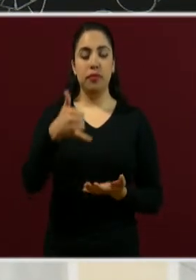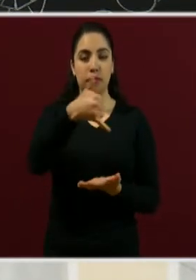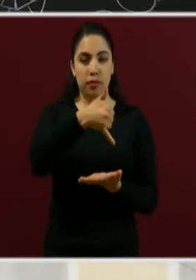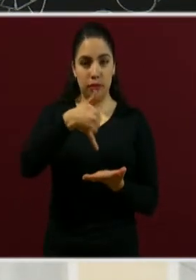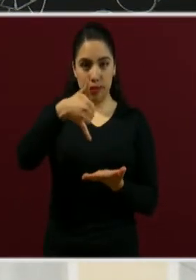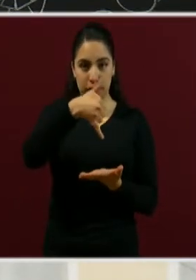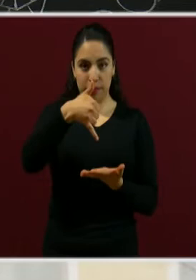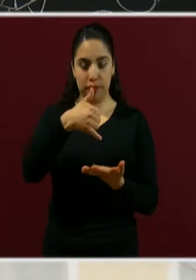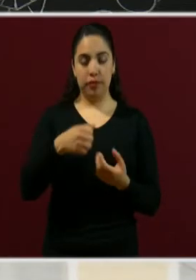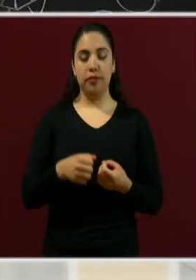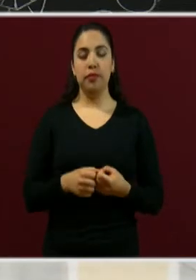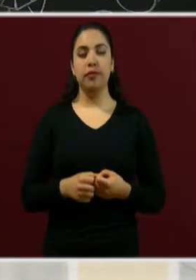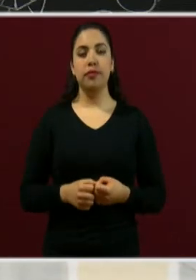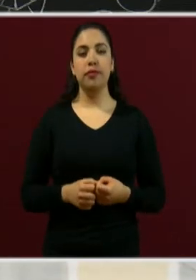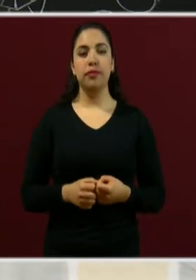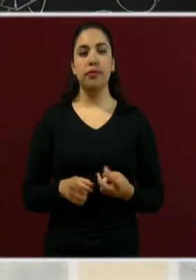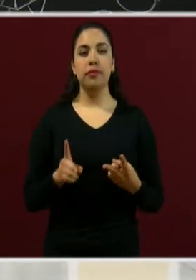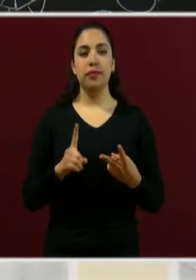aceite de bebé,